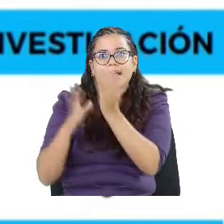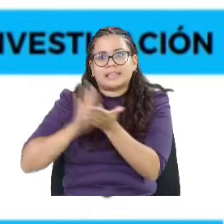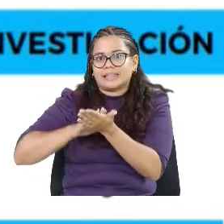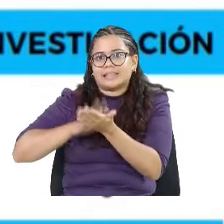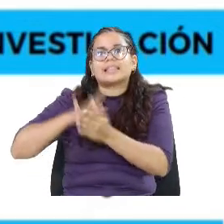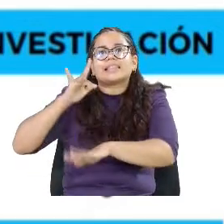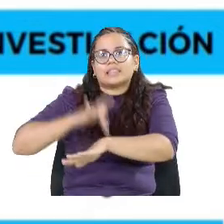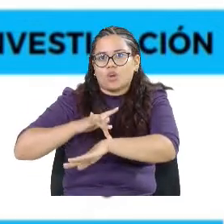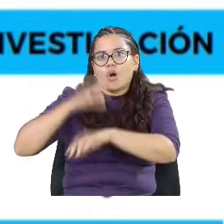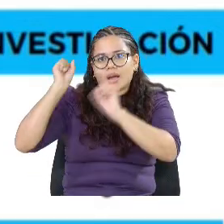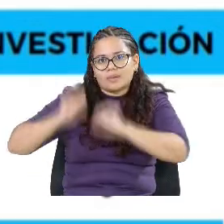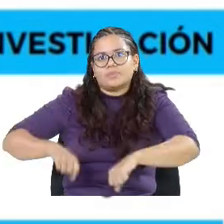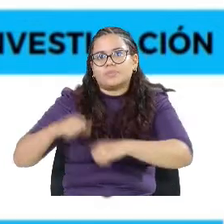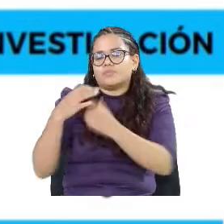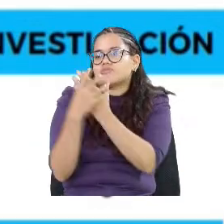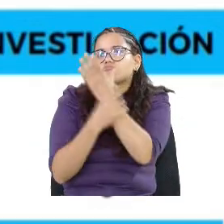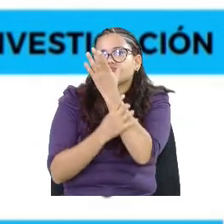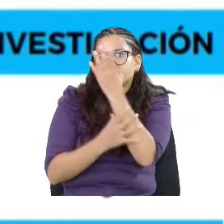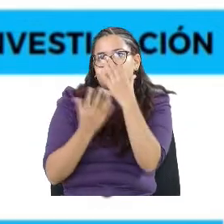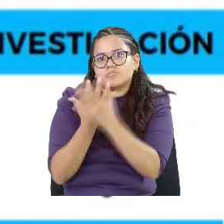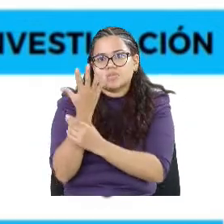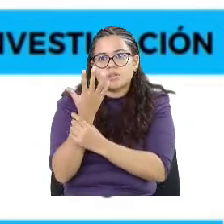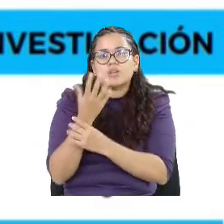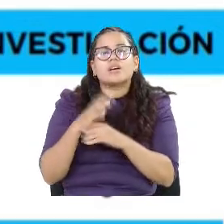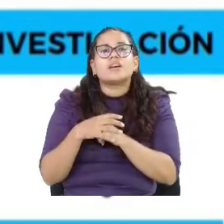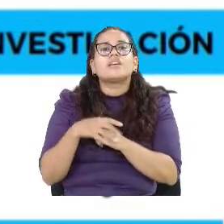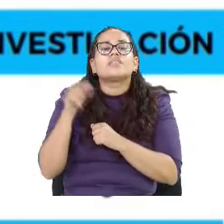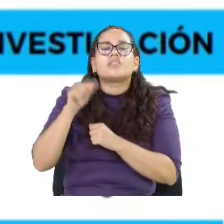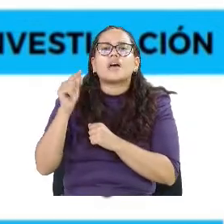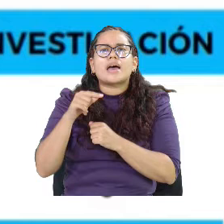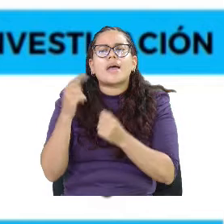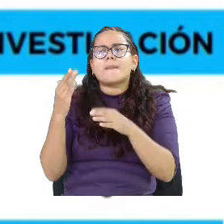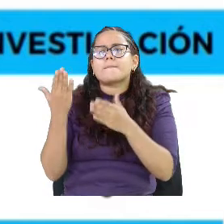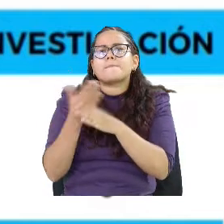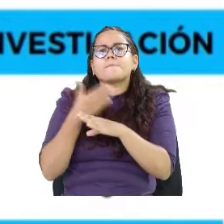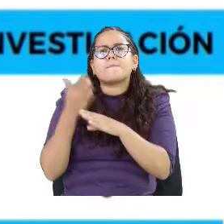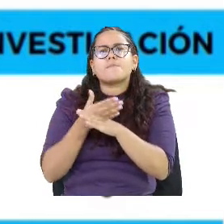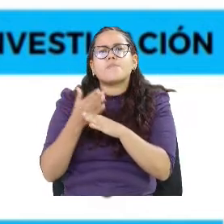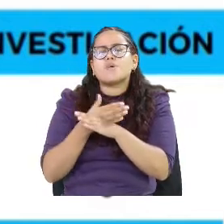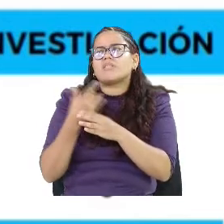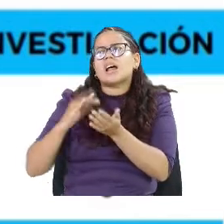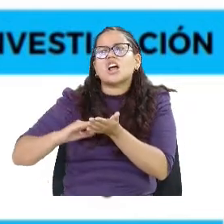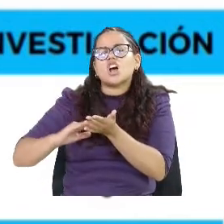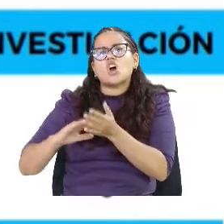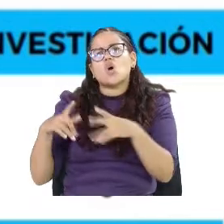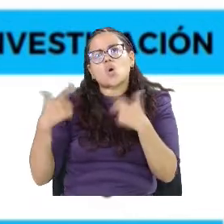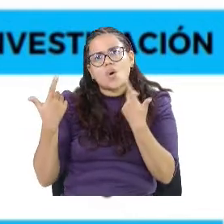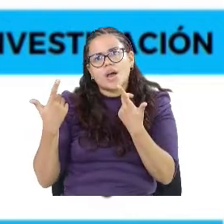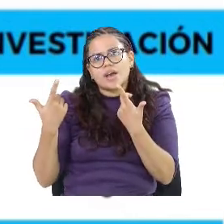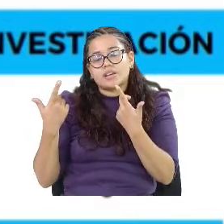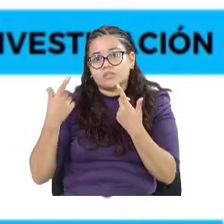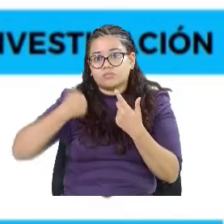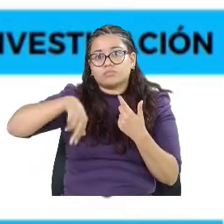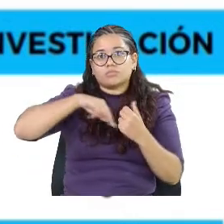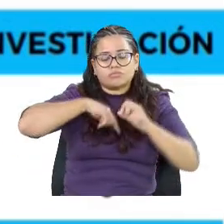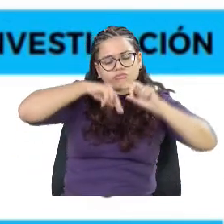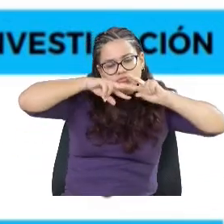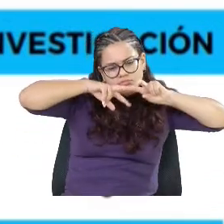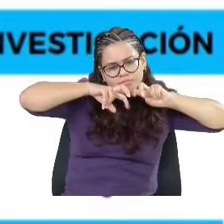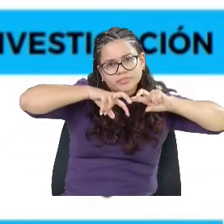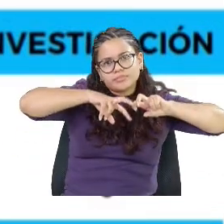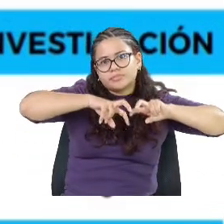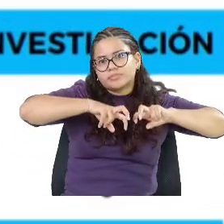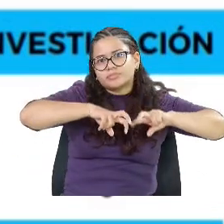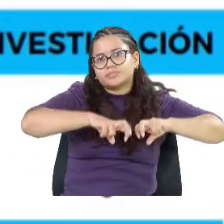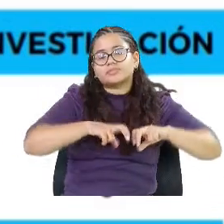aclaración. Entonces empezamos con la definición del problema, qué es lo que queremos solucionar. Hacemos una investigación.